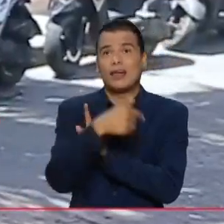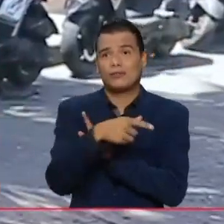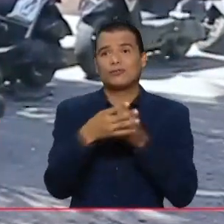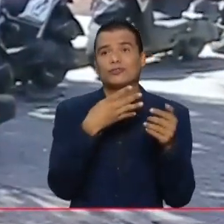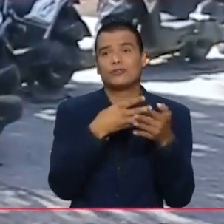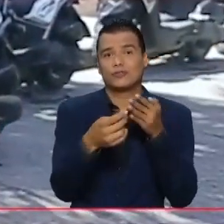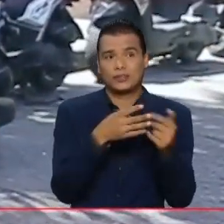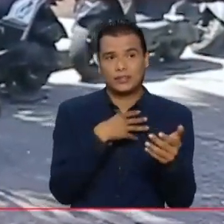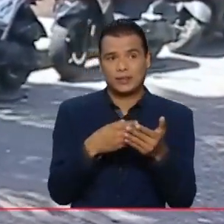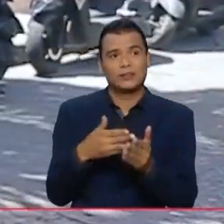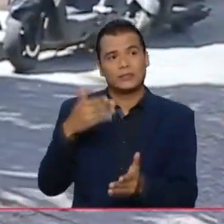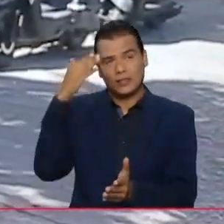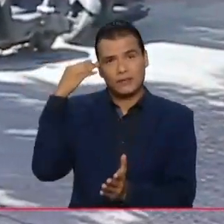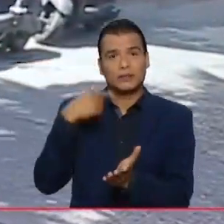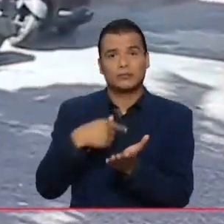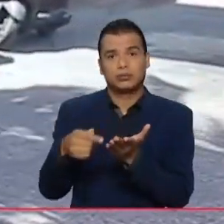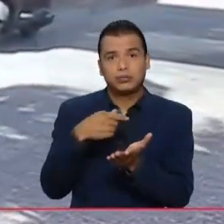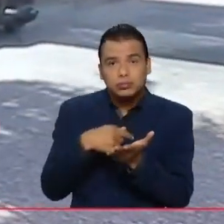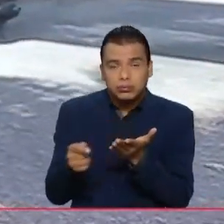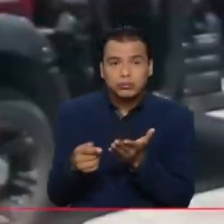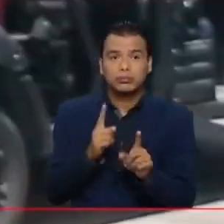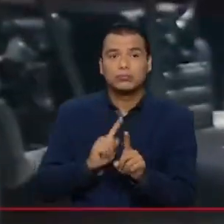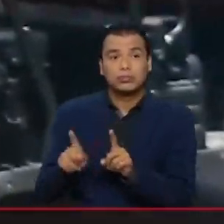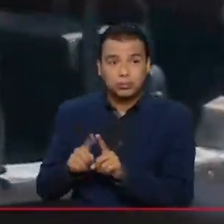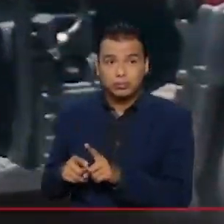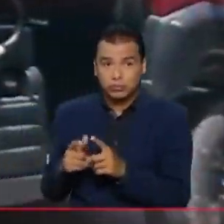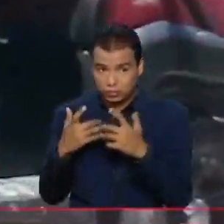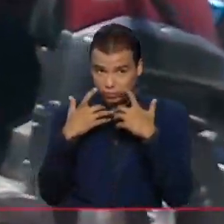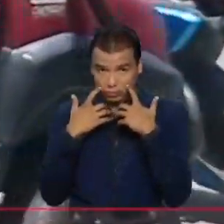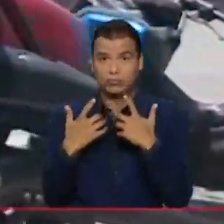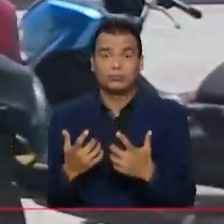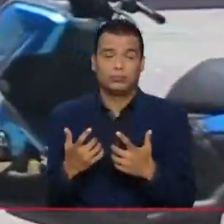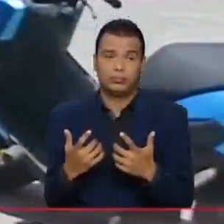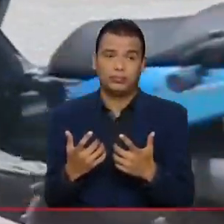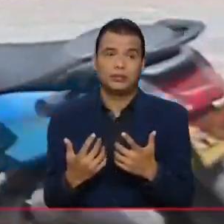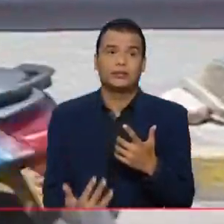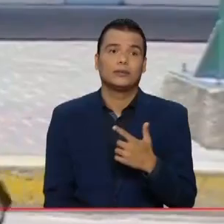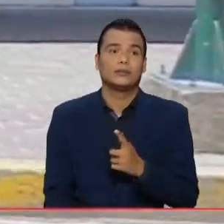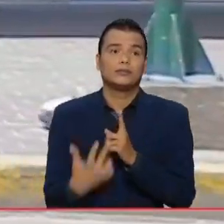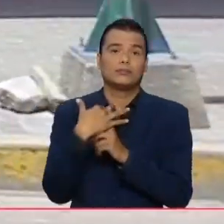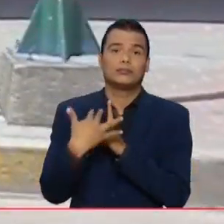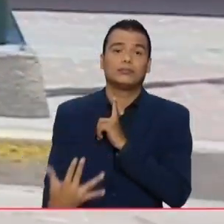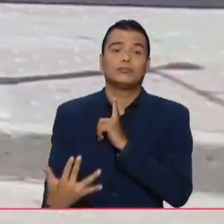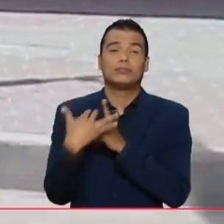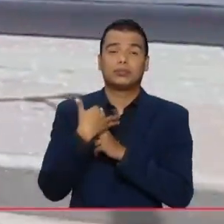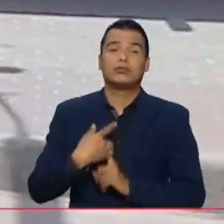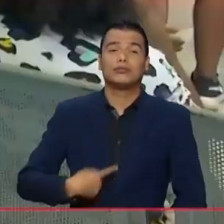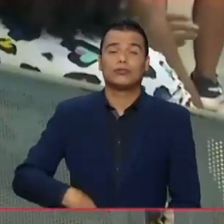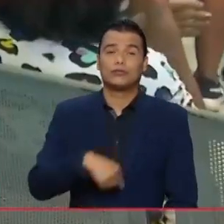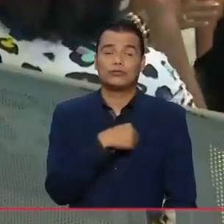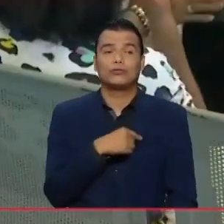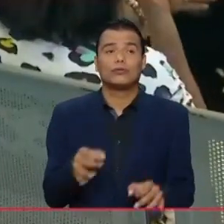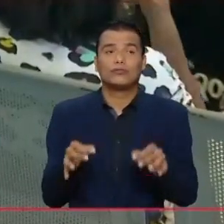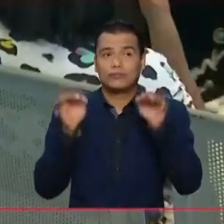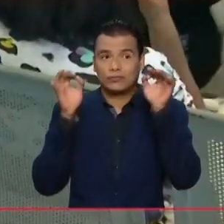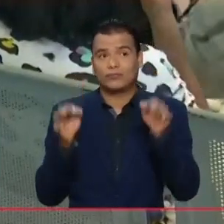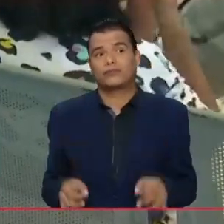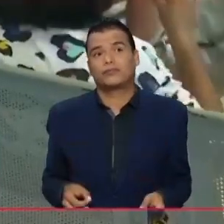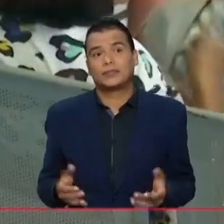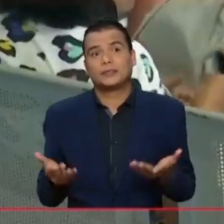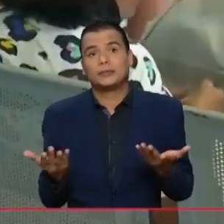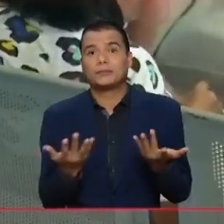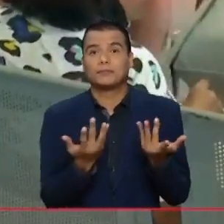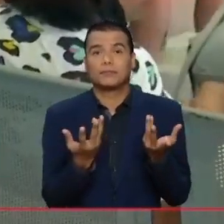para cualquier aerolínea, venir acá, pues obviamente nos afecta enormemente. Estamos muy pendientes con